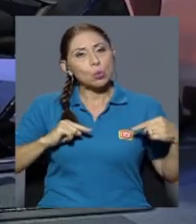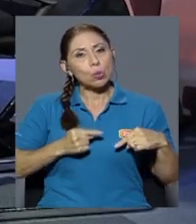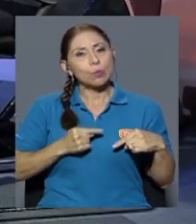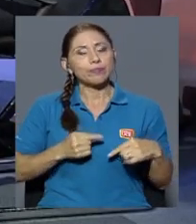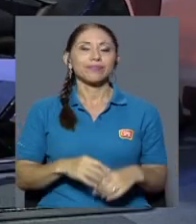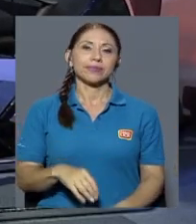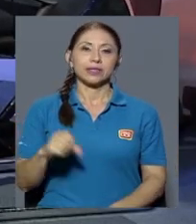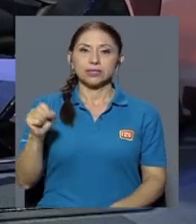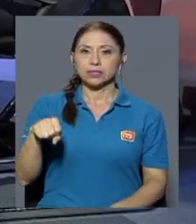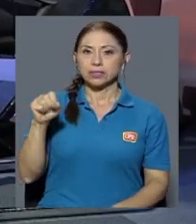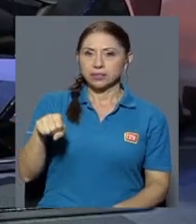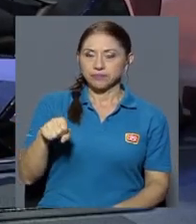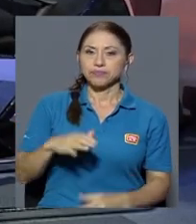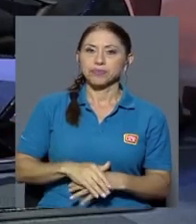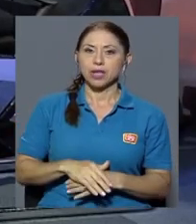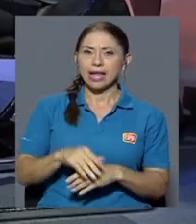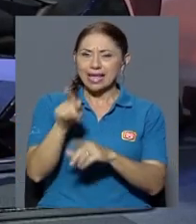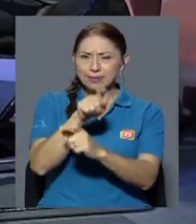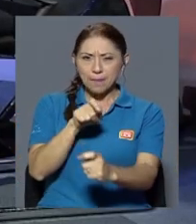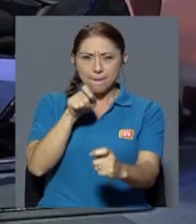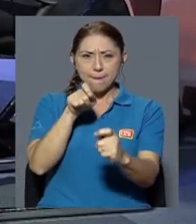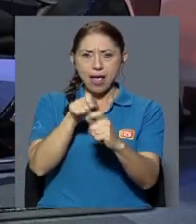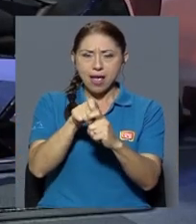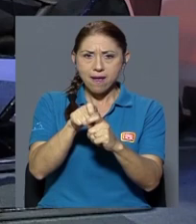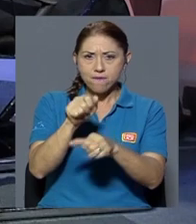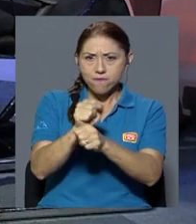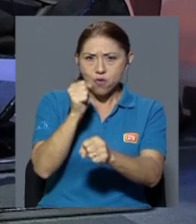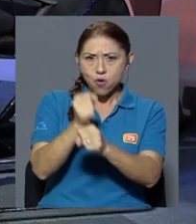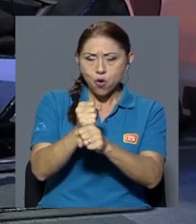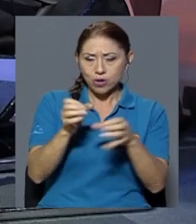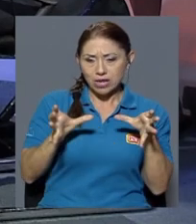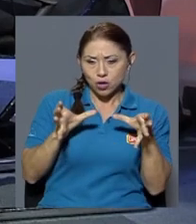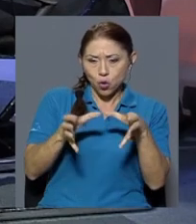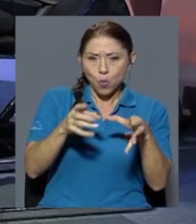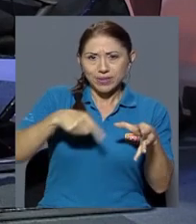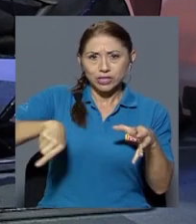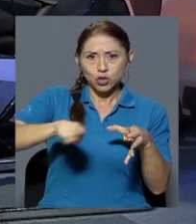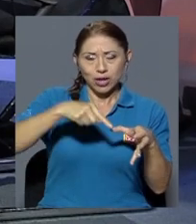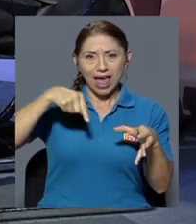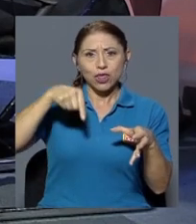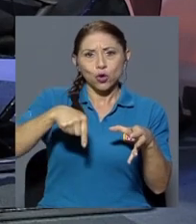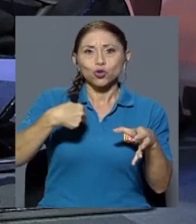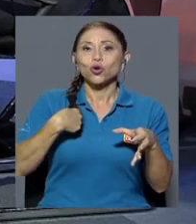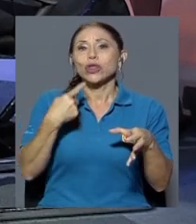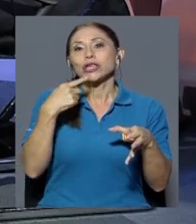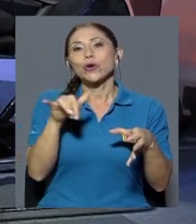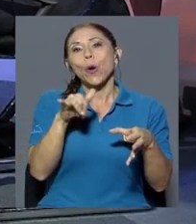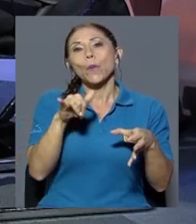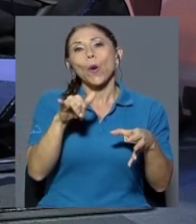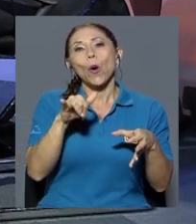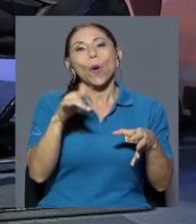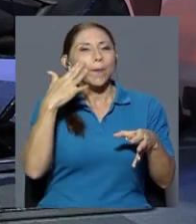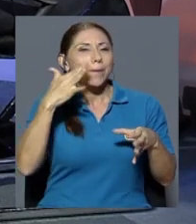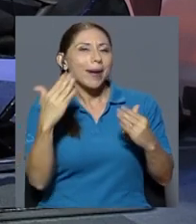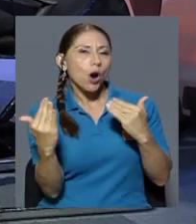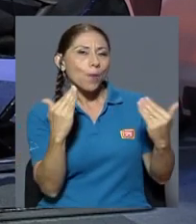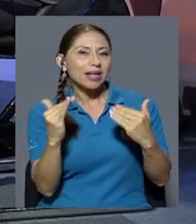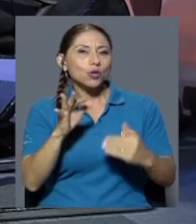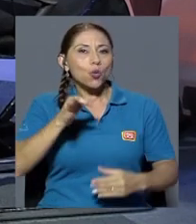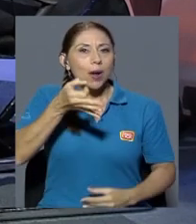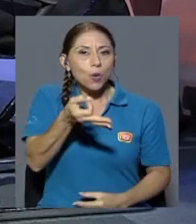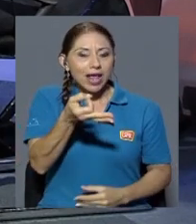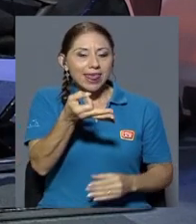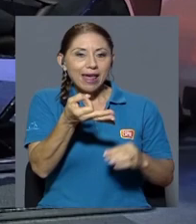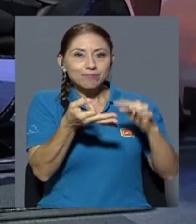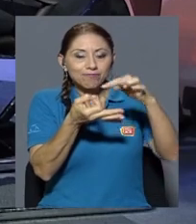bueno dentro de las funciones muy concretas que tiene el comisionado yo he dicho la verdad que es como si fuera una moneda tiene dos caras verdad una